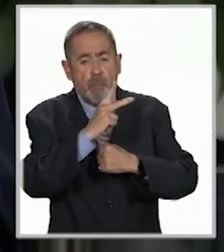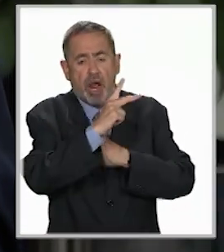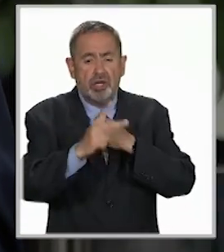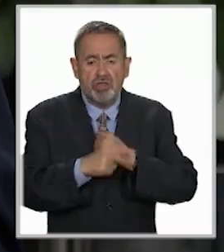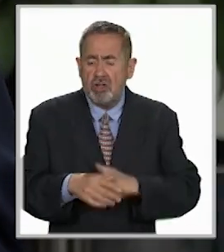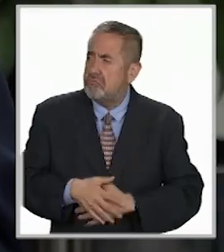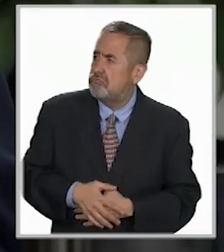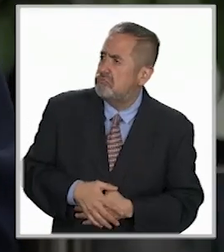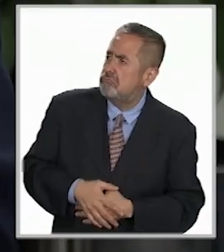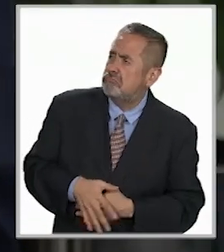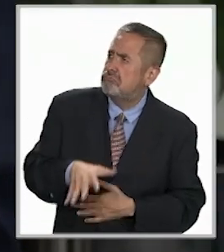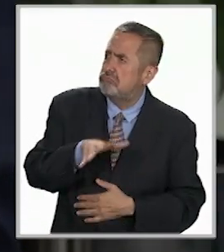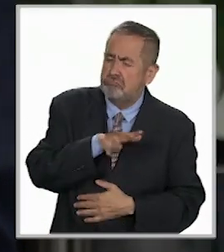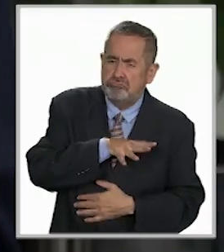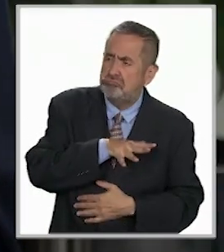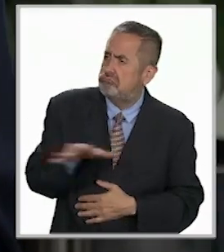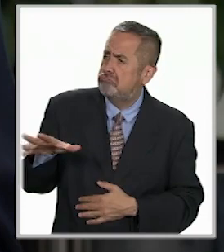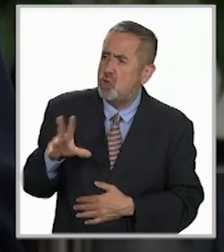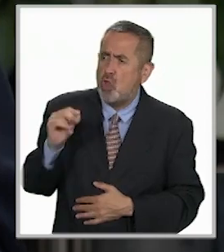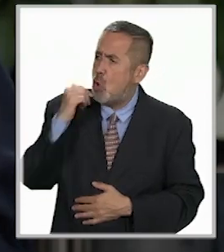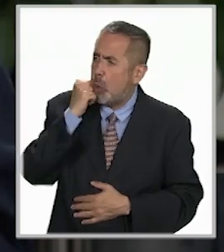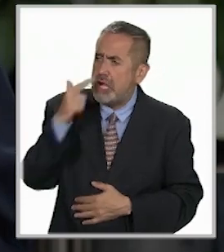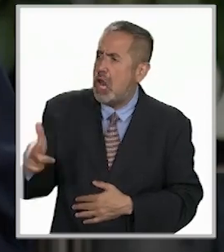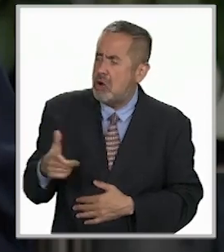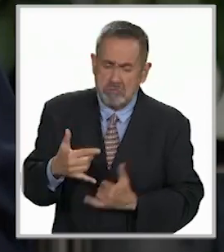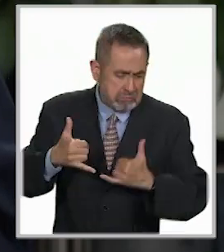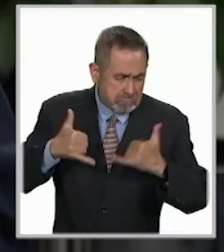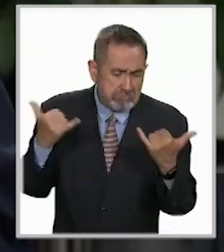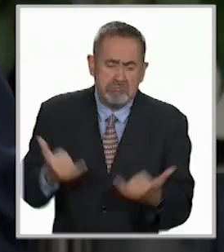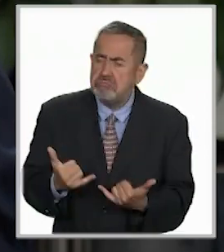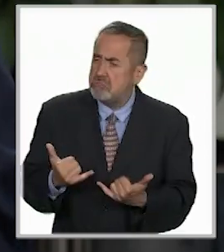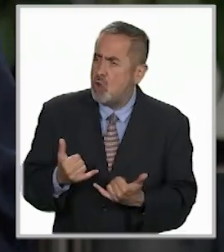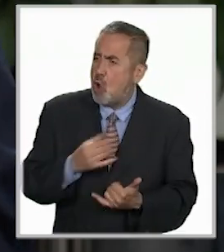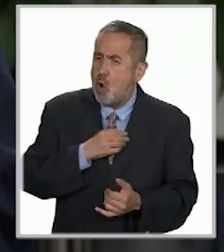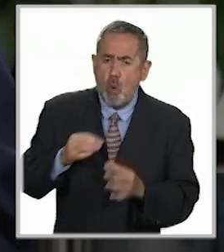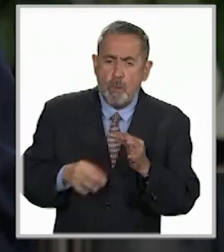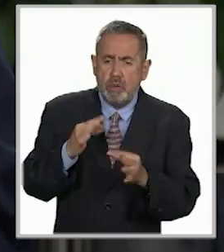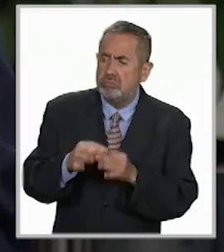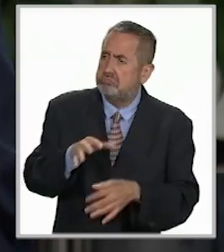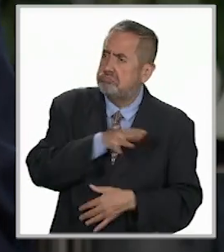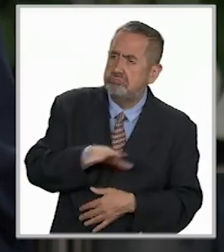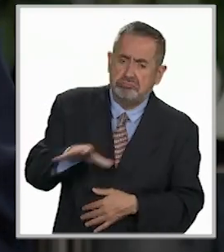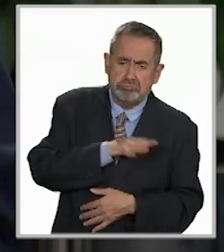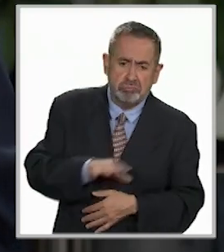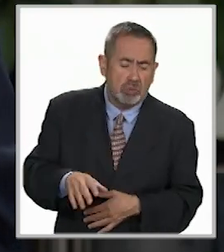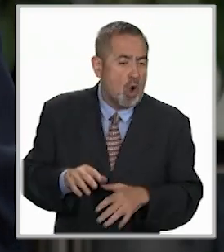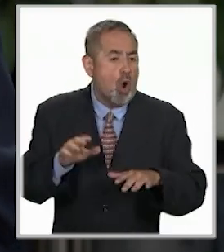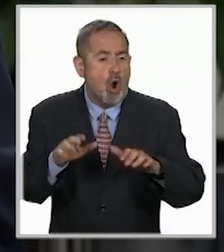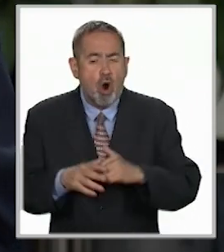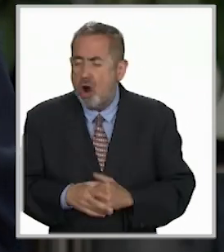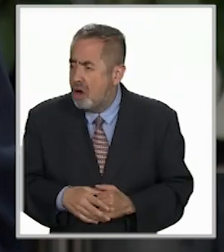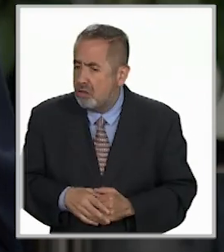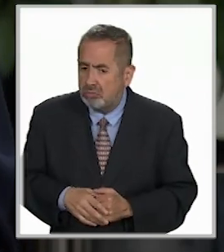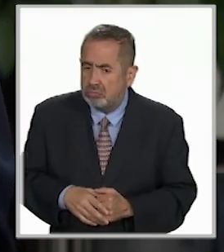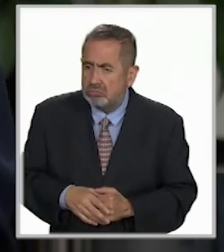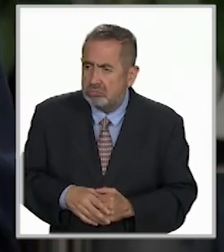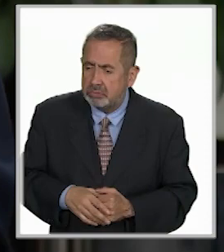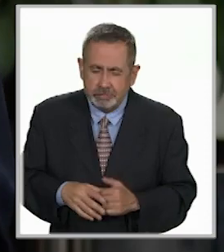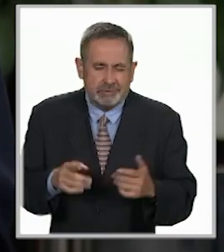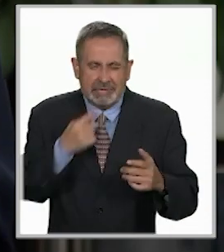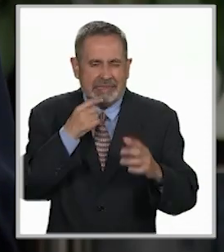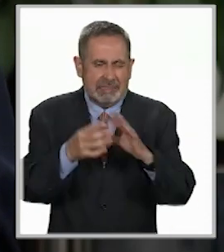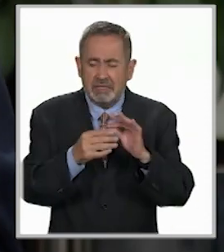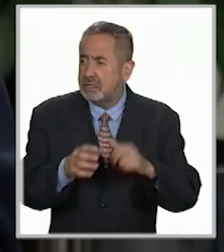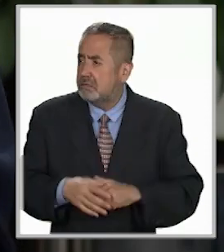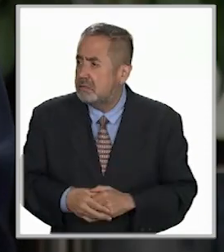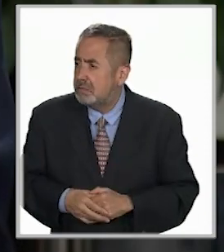hay estados que deciden, que optan por incumplir, se resistan a cumplir o simplemente terminan denunciando,